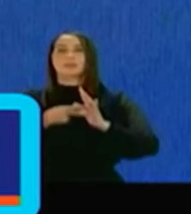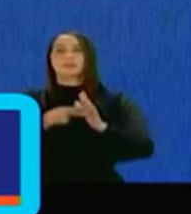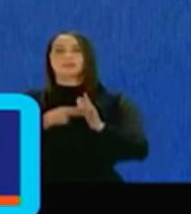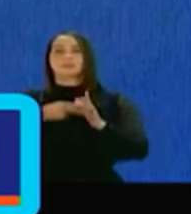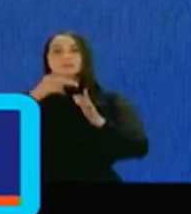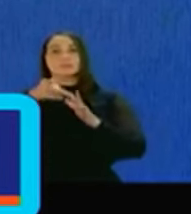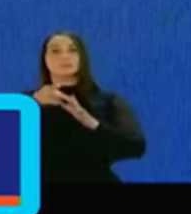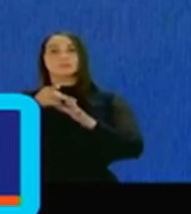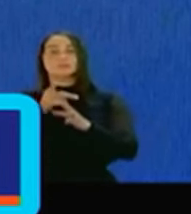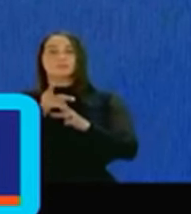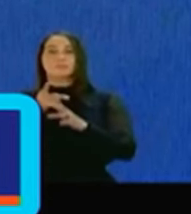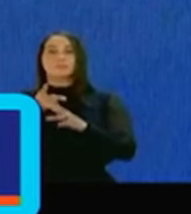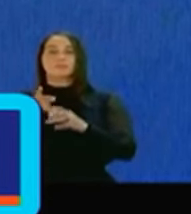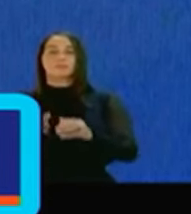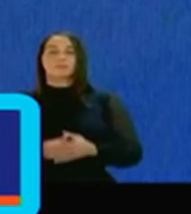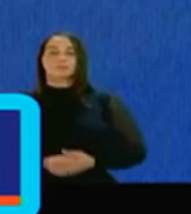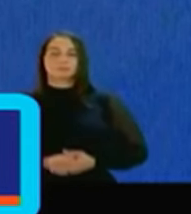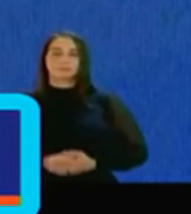los corredores